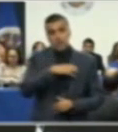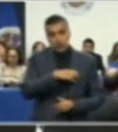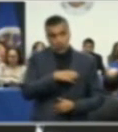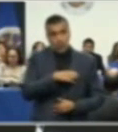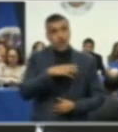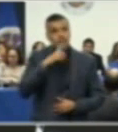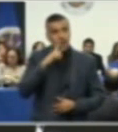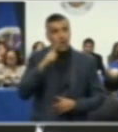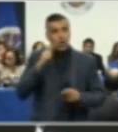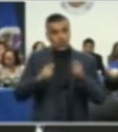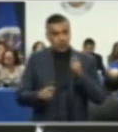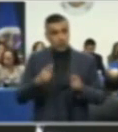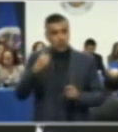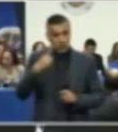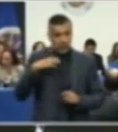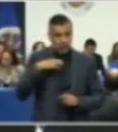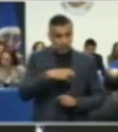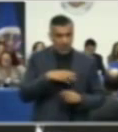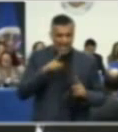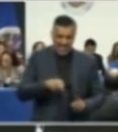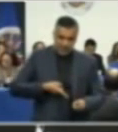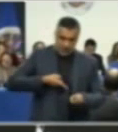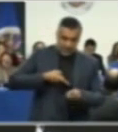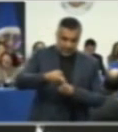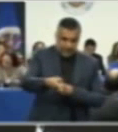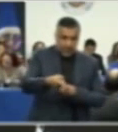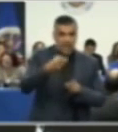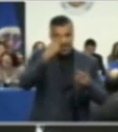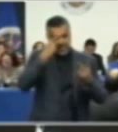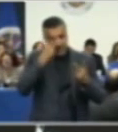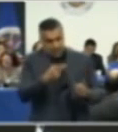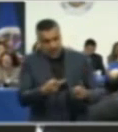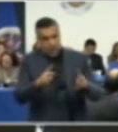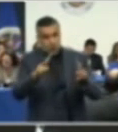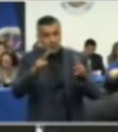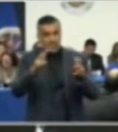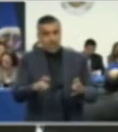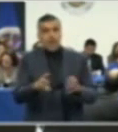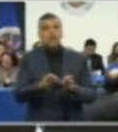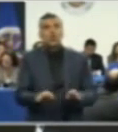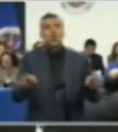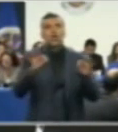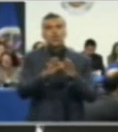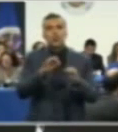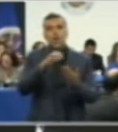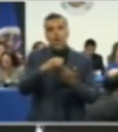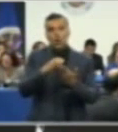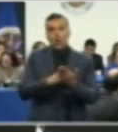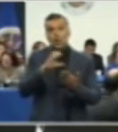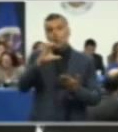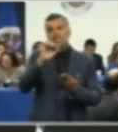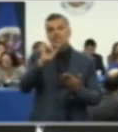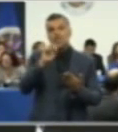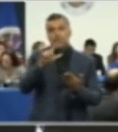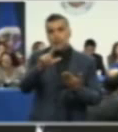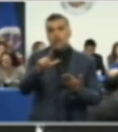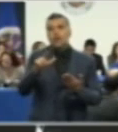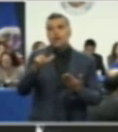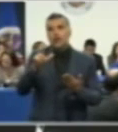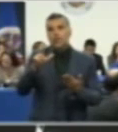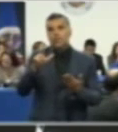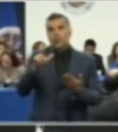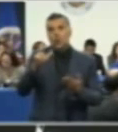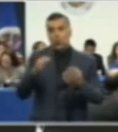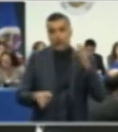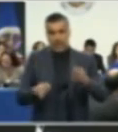el de la conformación de una comisión especializada que vea los temas concretos de reforma al Código Civil con relación a la situación